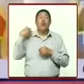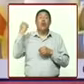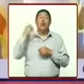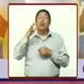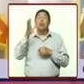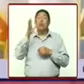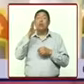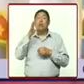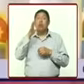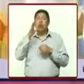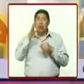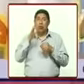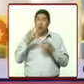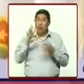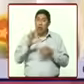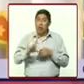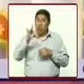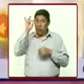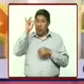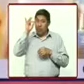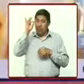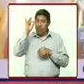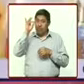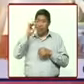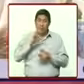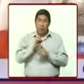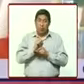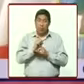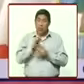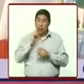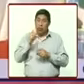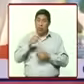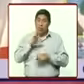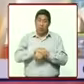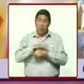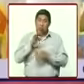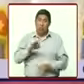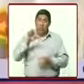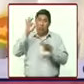de la madre se ha logrado ubicarla, se ha logrado o se ha emitido alguna orden de aprehensión?